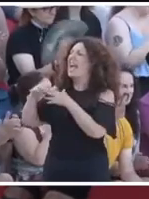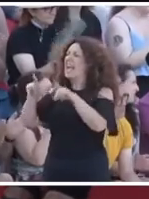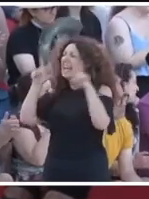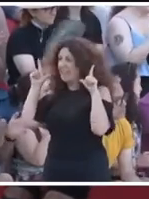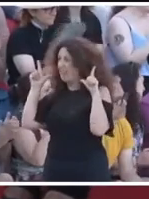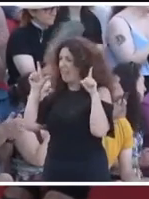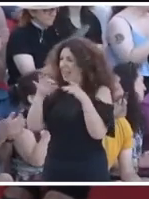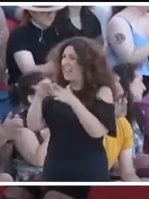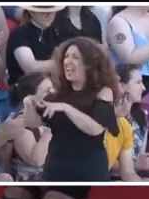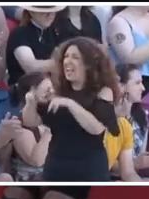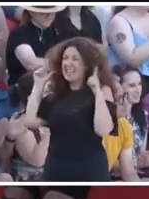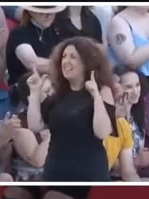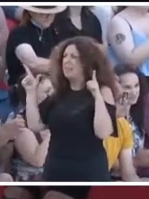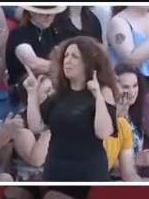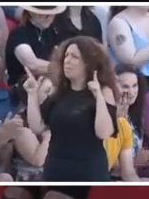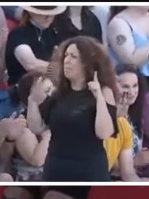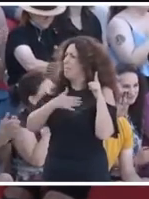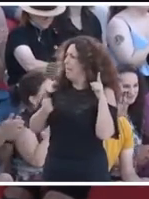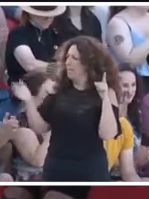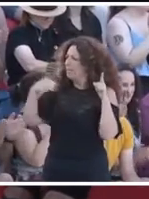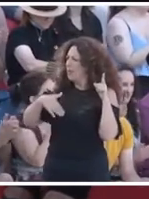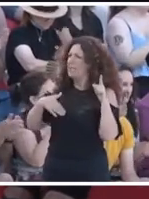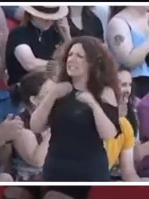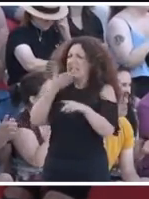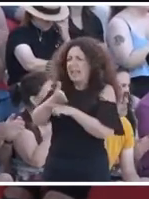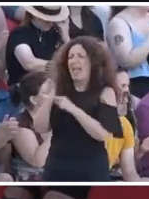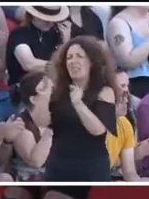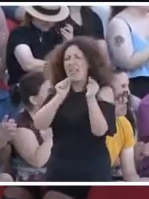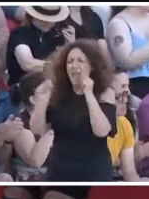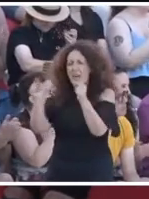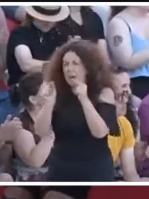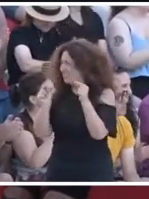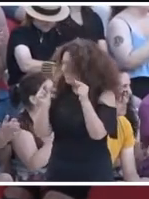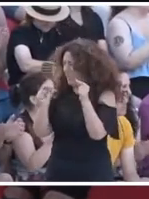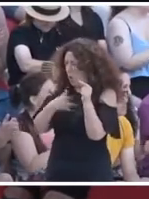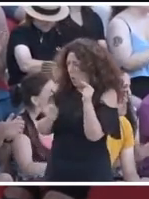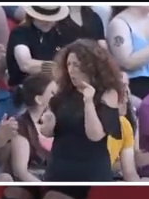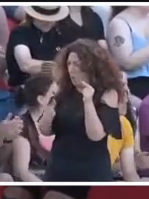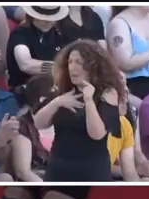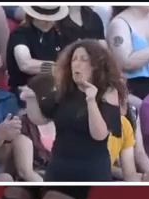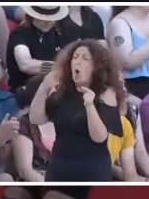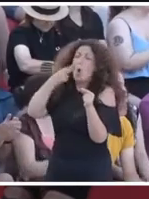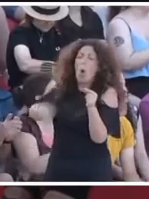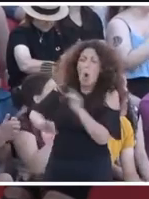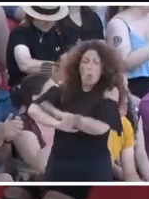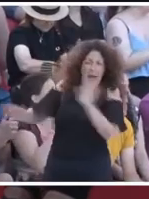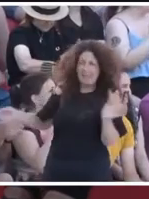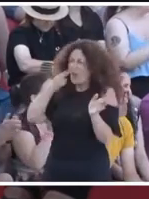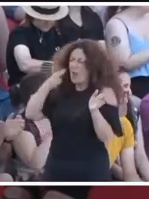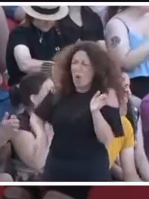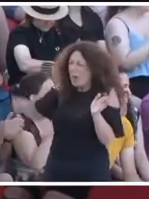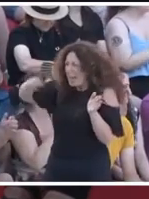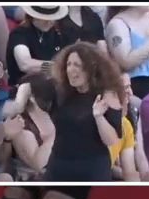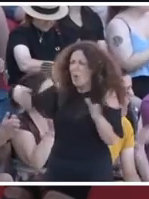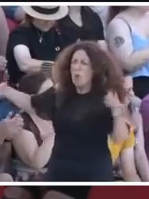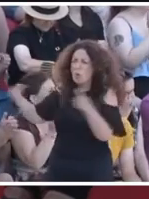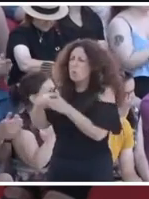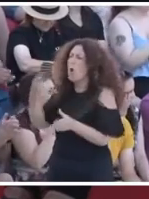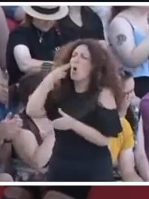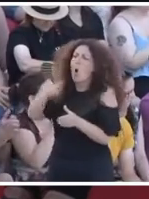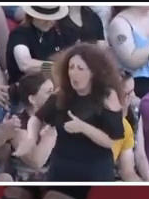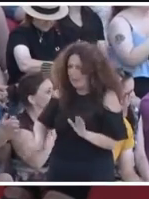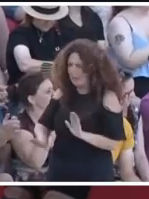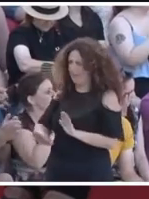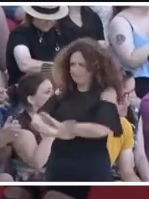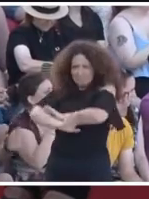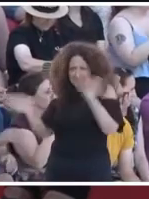ha dicho, que no se atreve ni siquiera a debatir con Yolanda. Son unos cobardes, son unos cobardes,